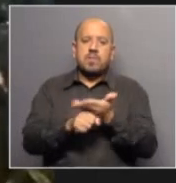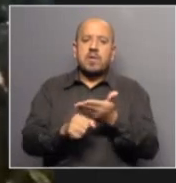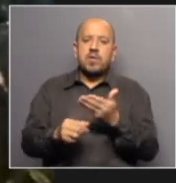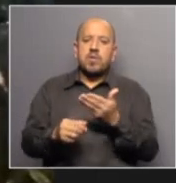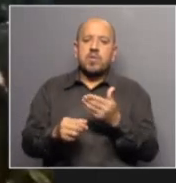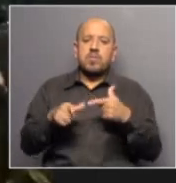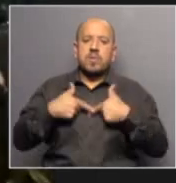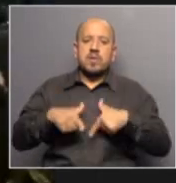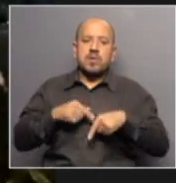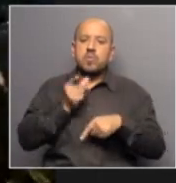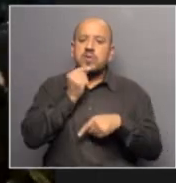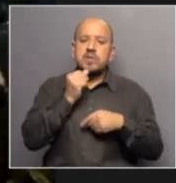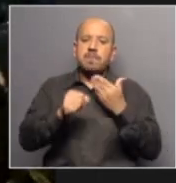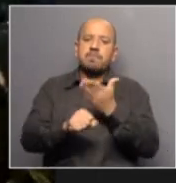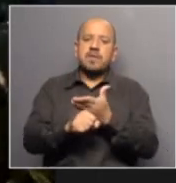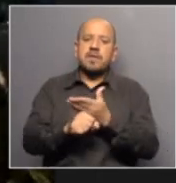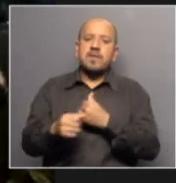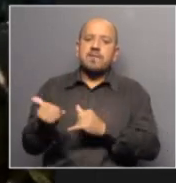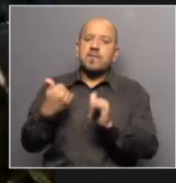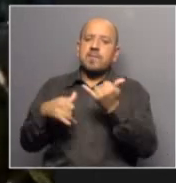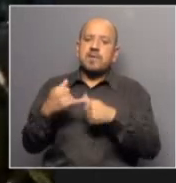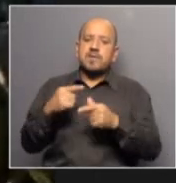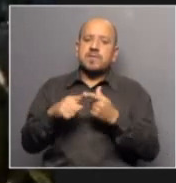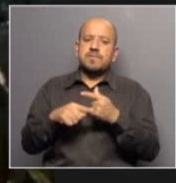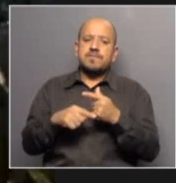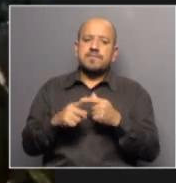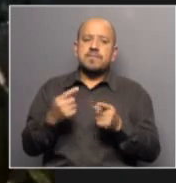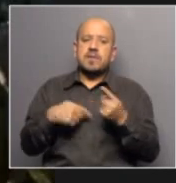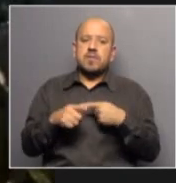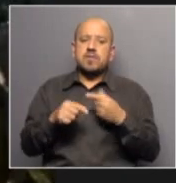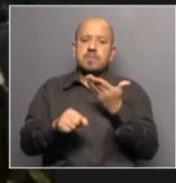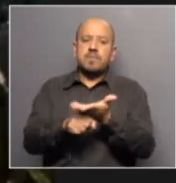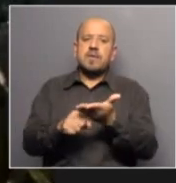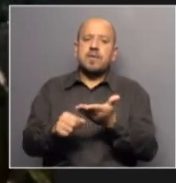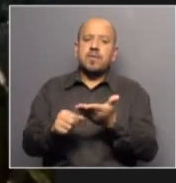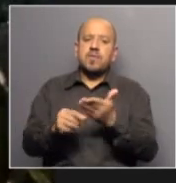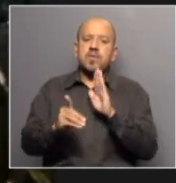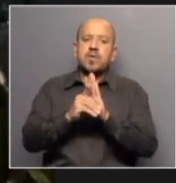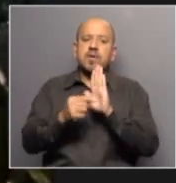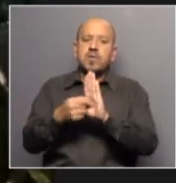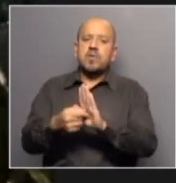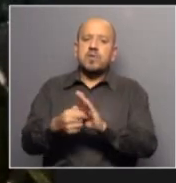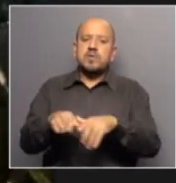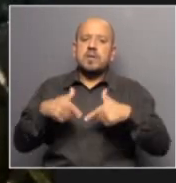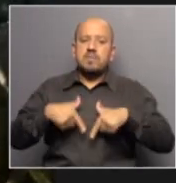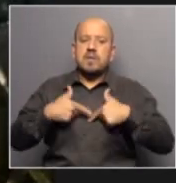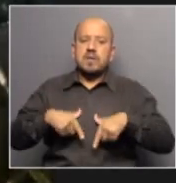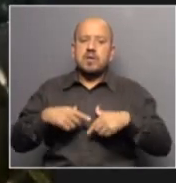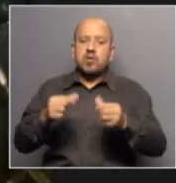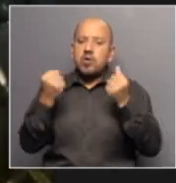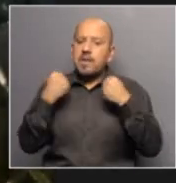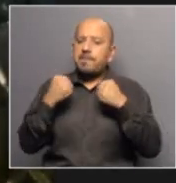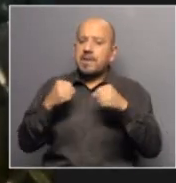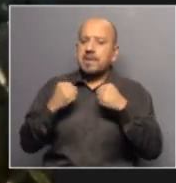del Ministerio del Interior. Es bueno señalar en el sentido del pedido de datos que el Ministerio del Interior en la práctica